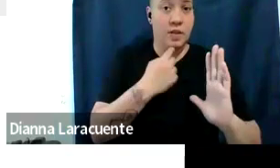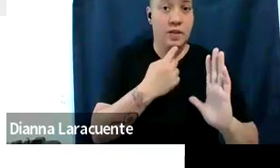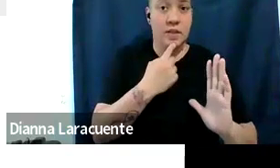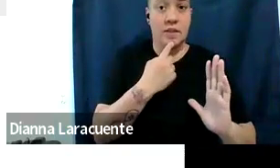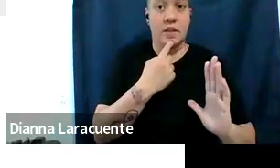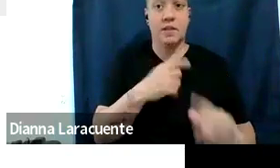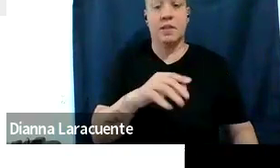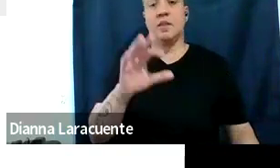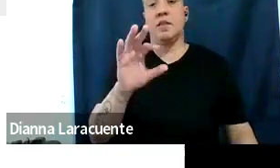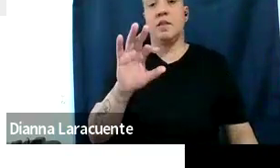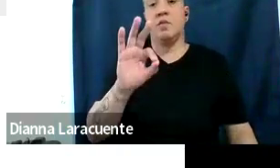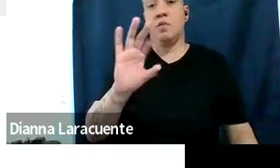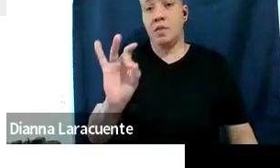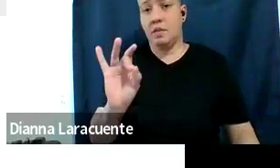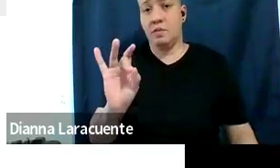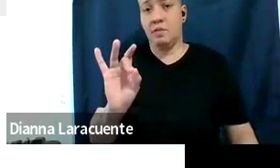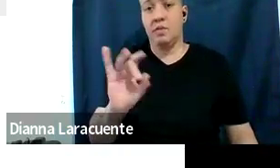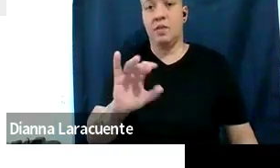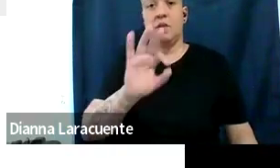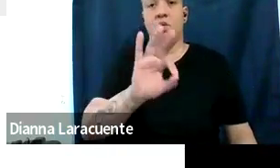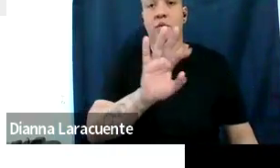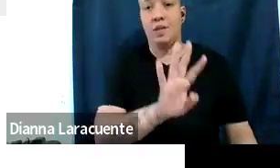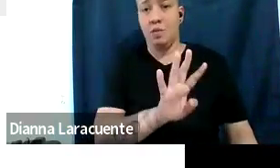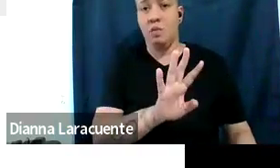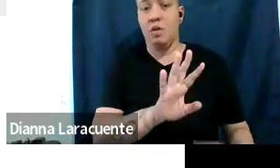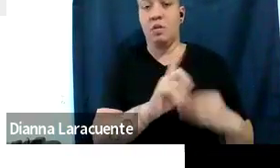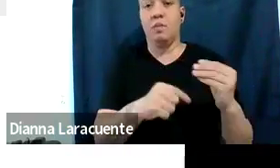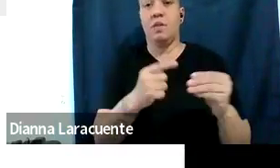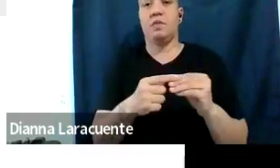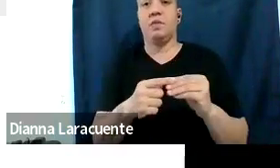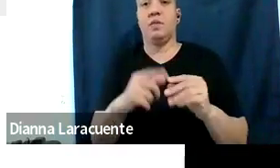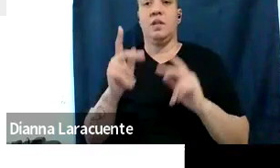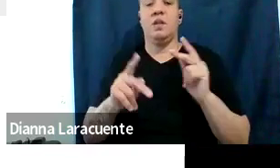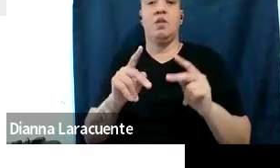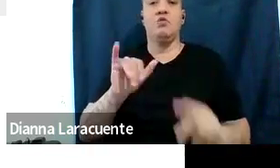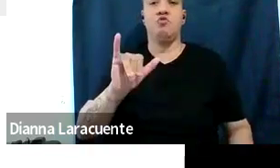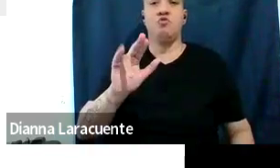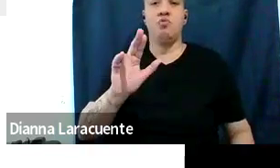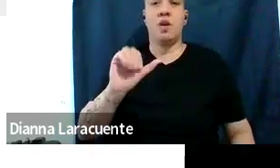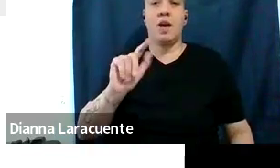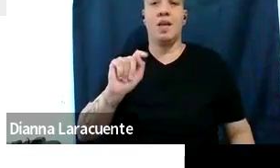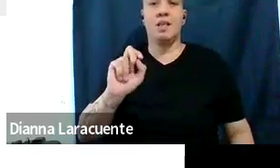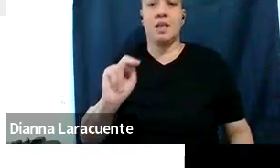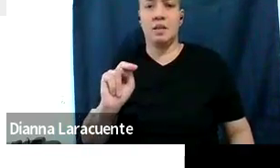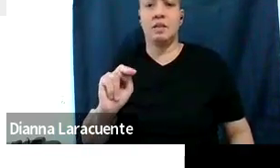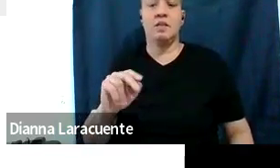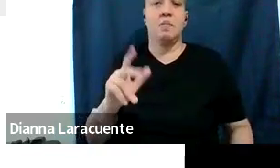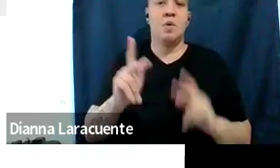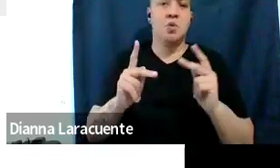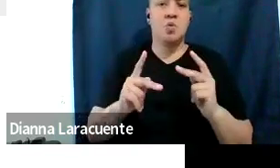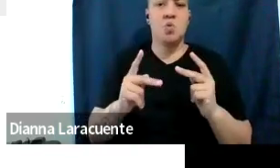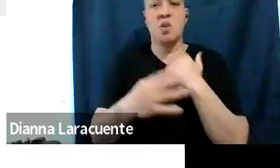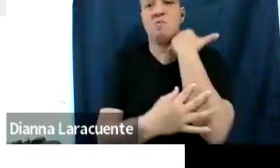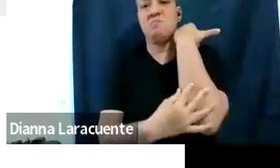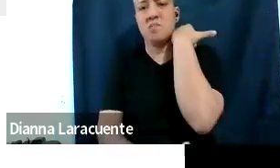el 98, en el 94 sobre que la gente ya se iba a Yucatán, que la gente estaba en la miseria. Mira lo que